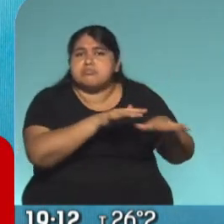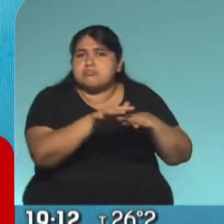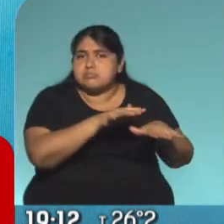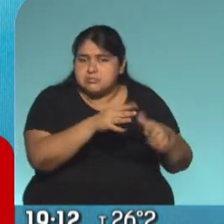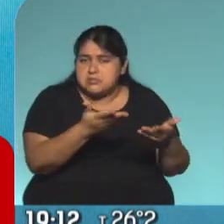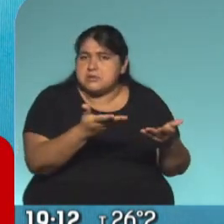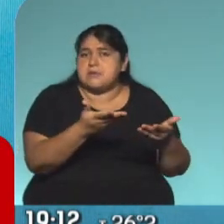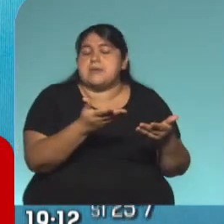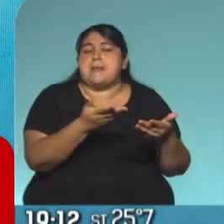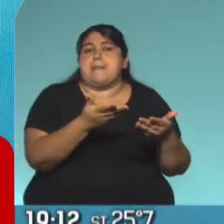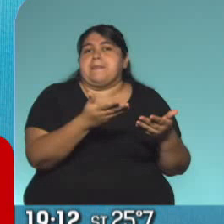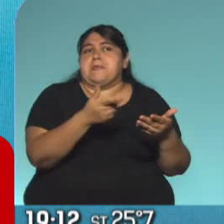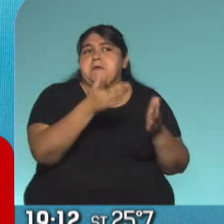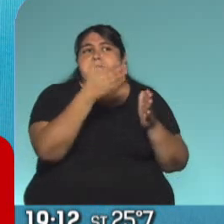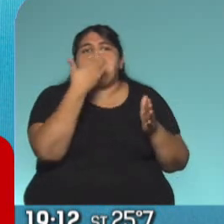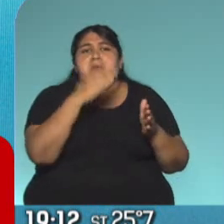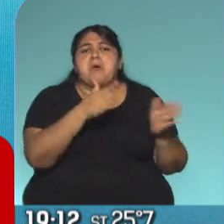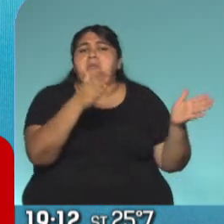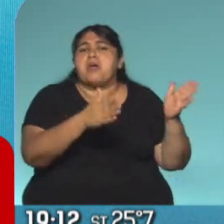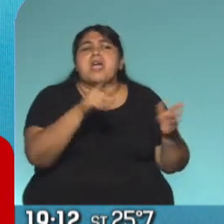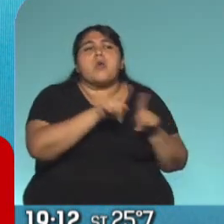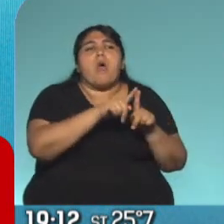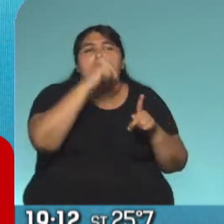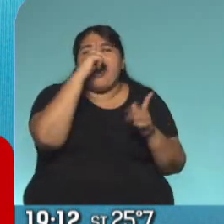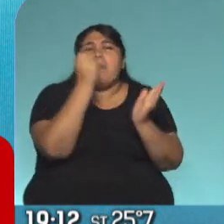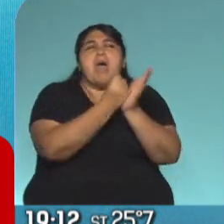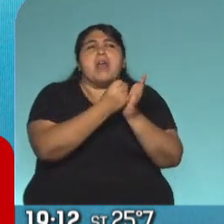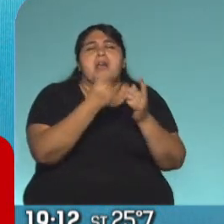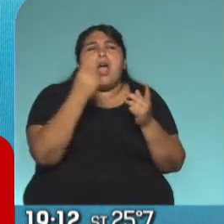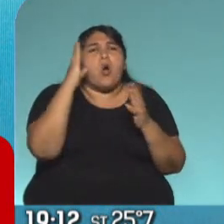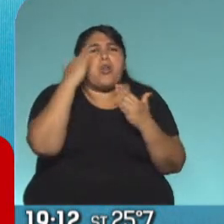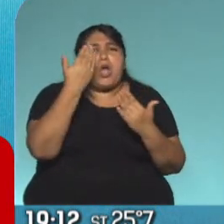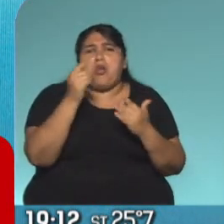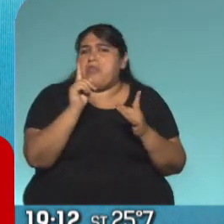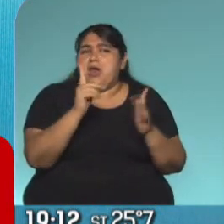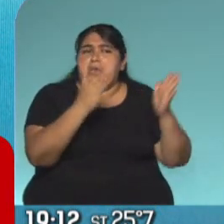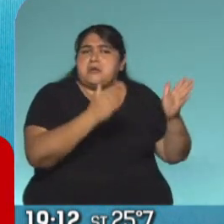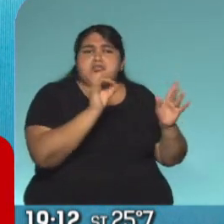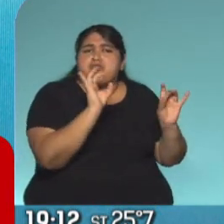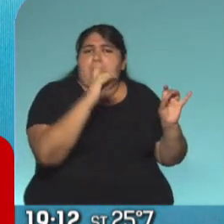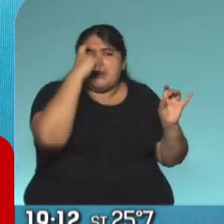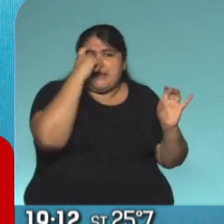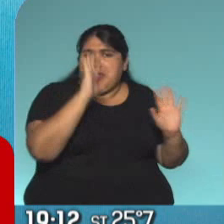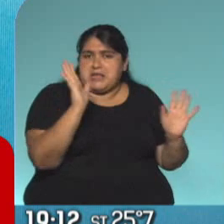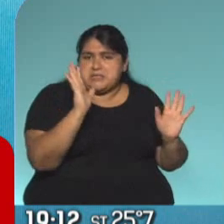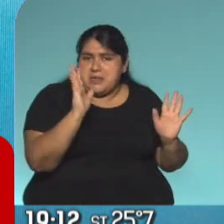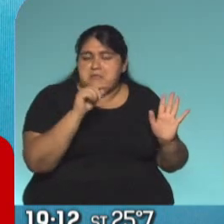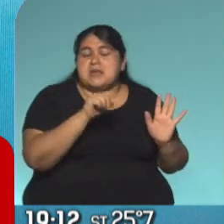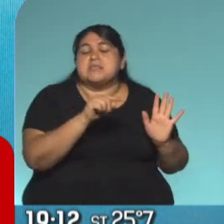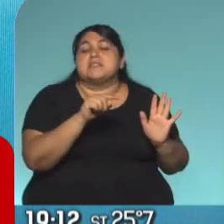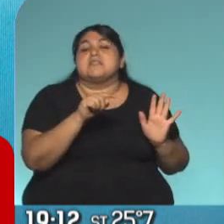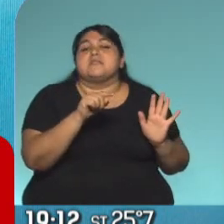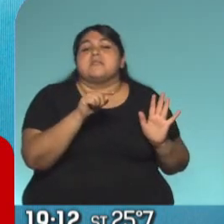su alejamiento de la presidencia. Como que si no dejó legado, ¿no? Exacto, nos dejó recuerdo. Una década que lleva su nombre, un nombre desde lo sustantivo